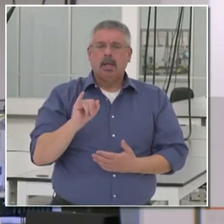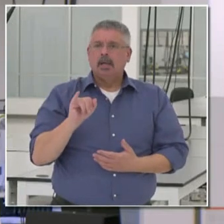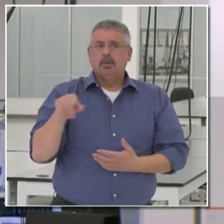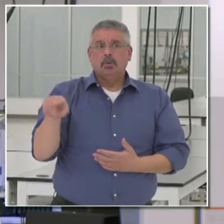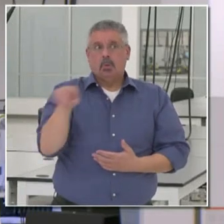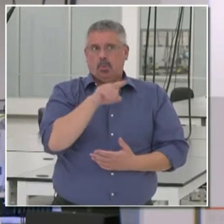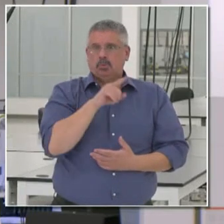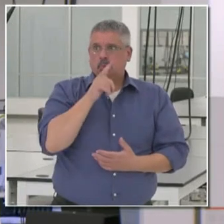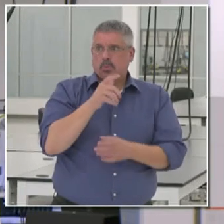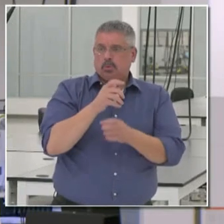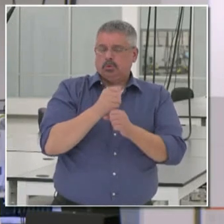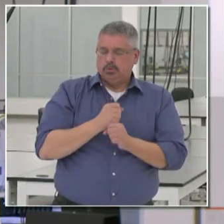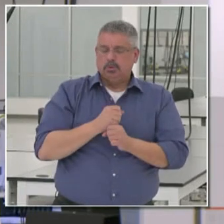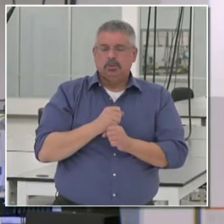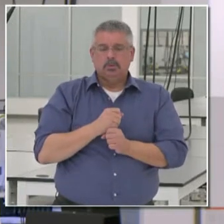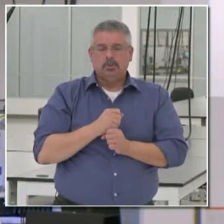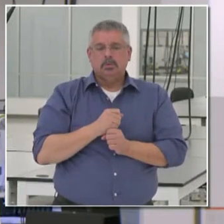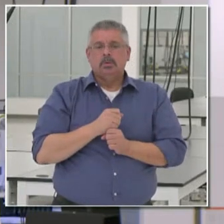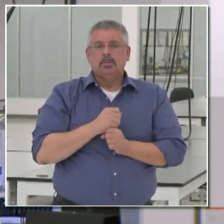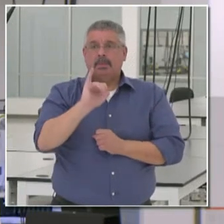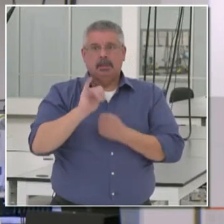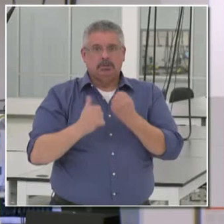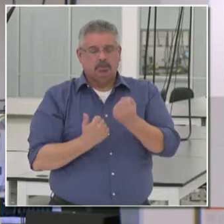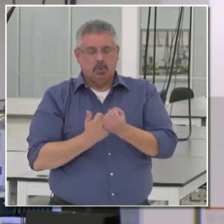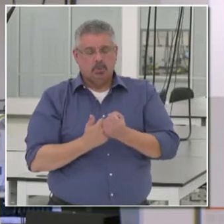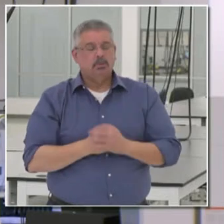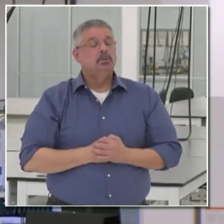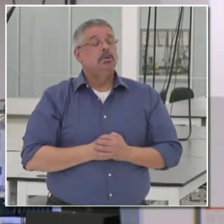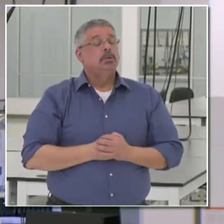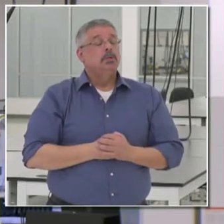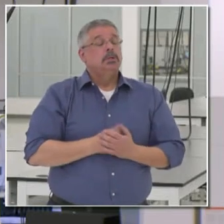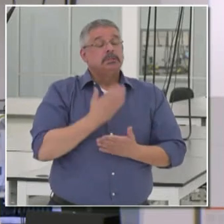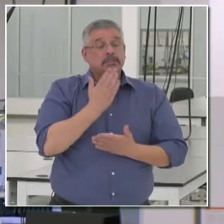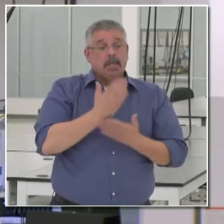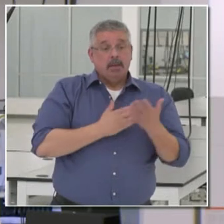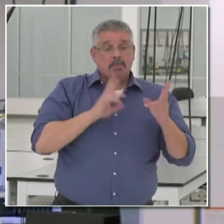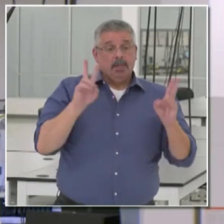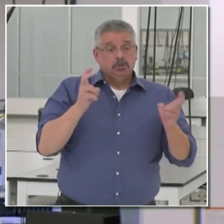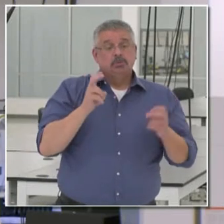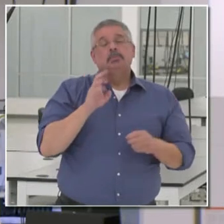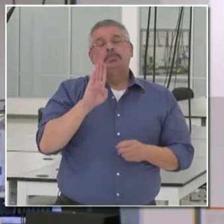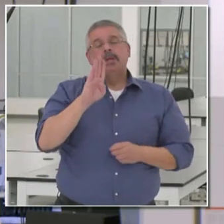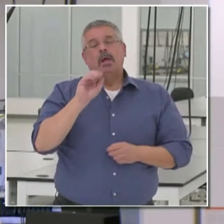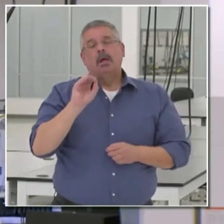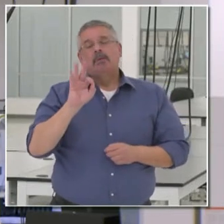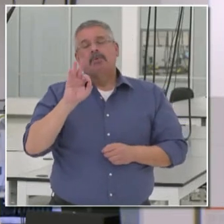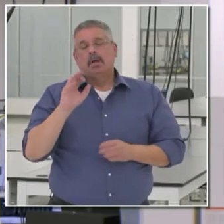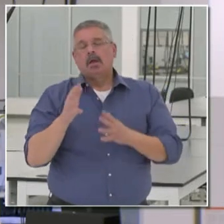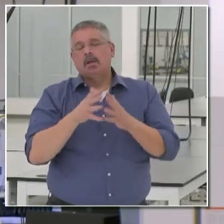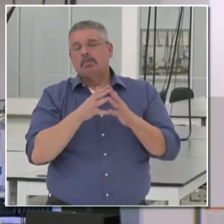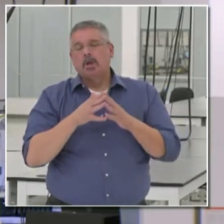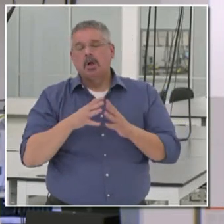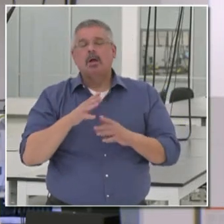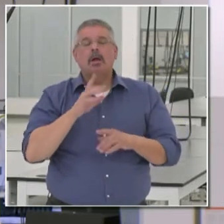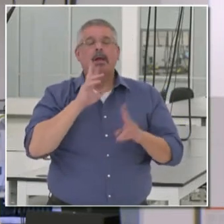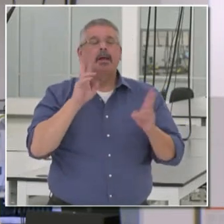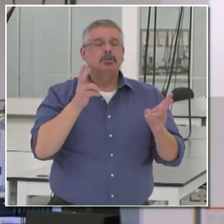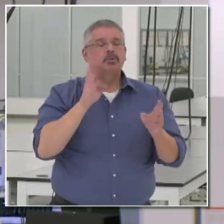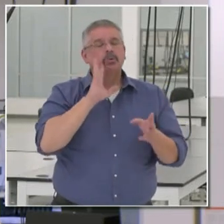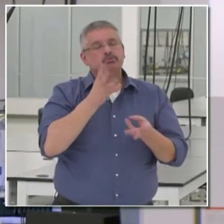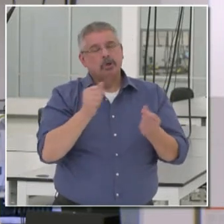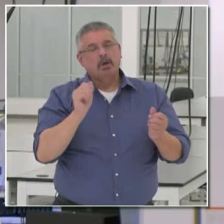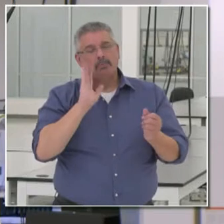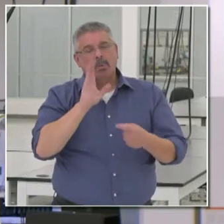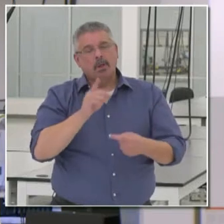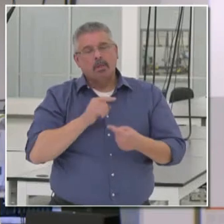que se lo merece y para entregar ese apoyo brindar ese apoyo al que lo reciba ha habido problemas con el bank of america